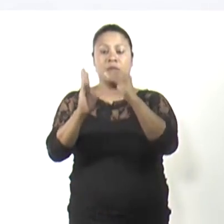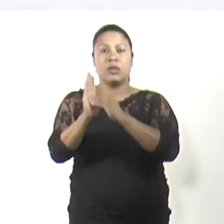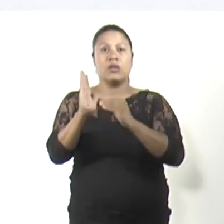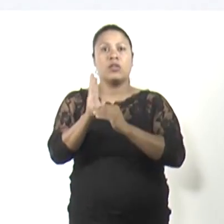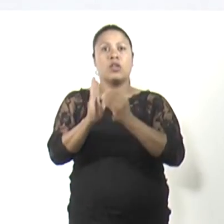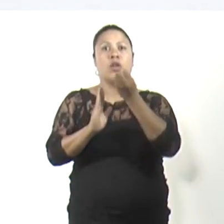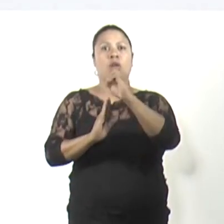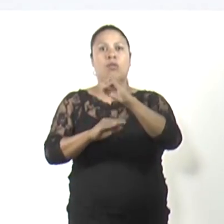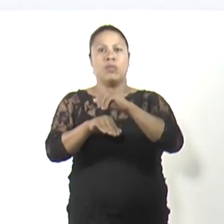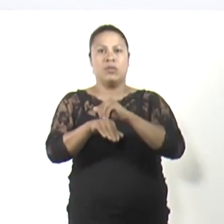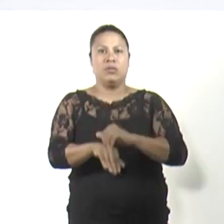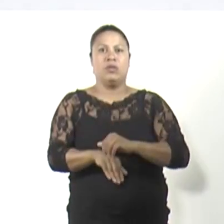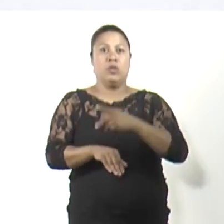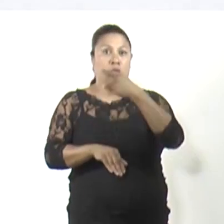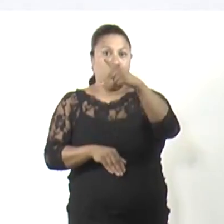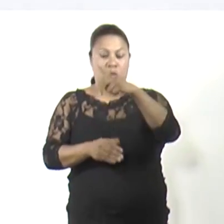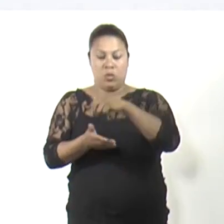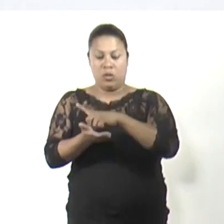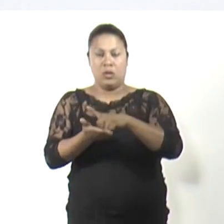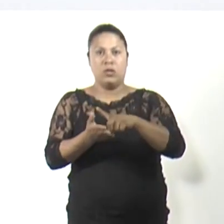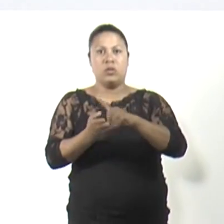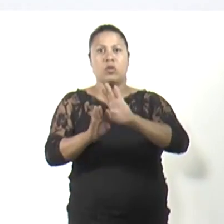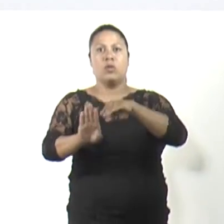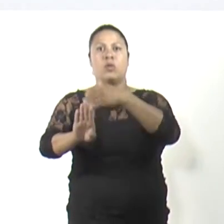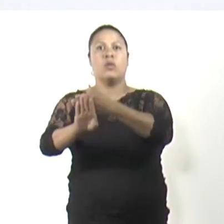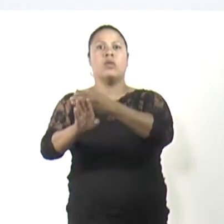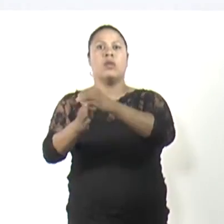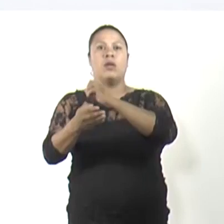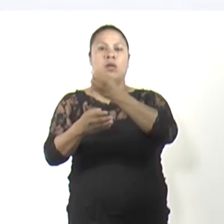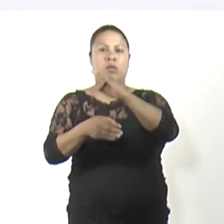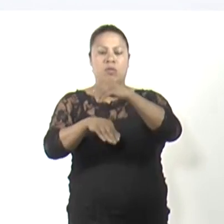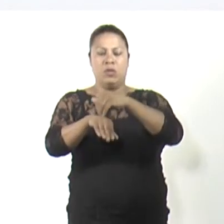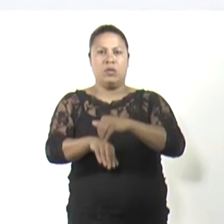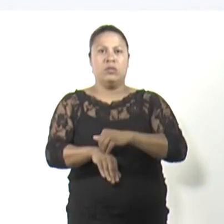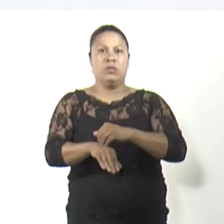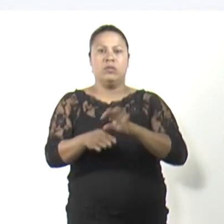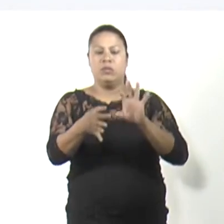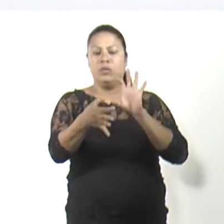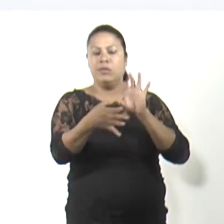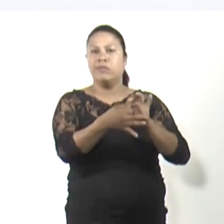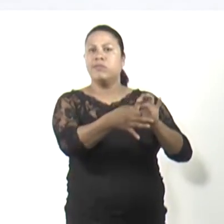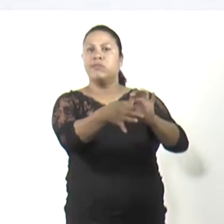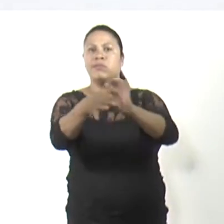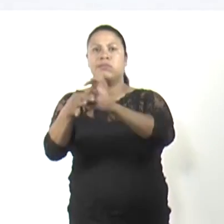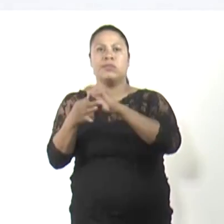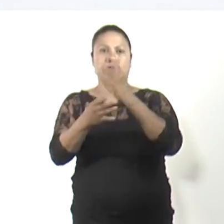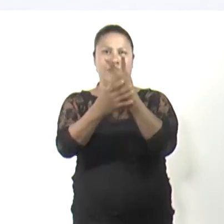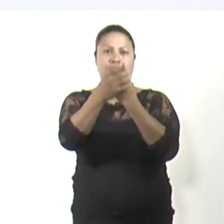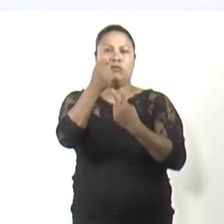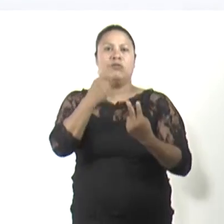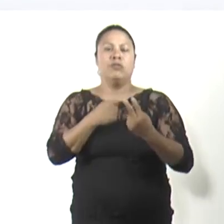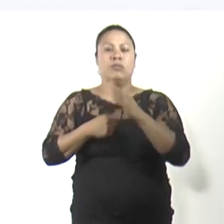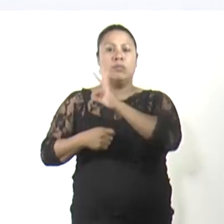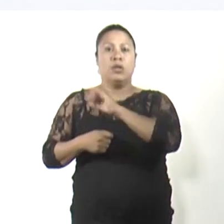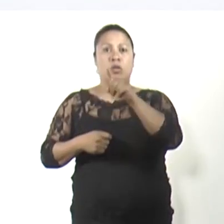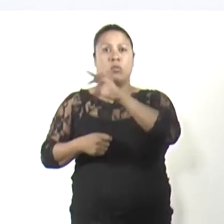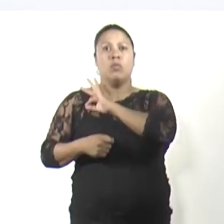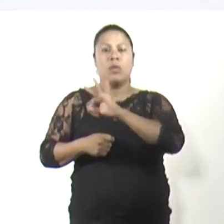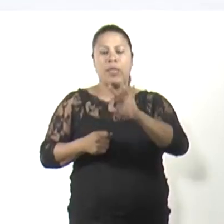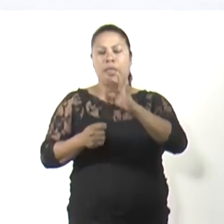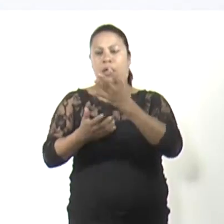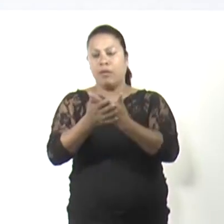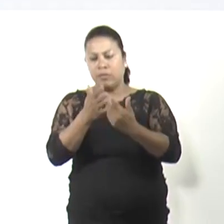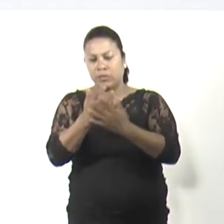obligaciones, derecho contra obligaciones, y que se van a ir combinando para que nosotros podamos